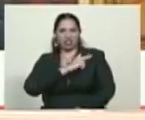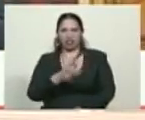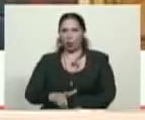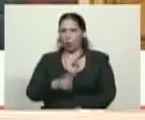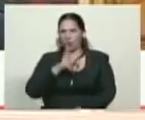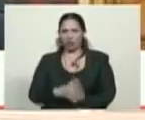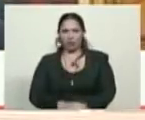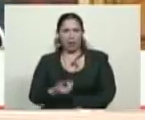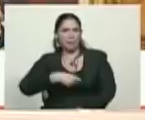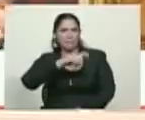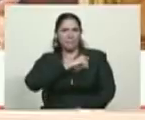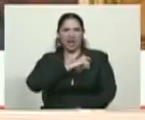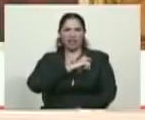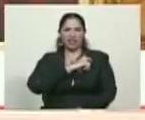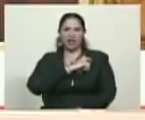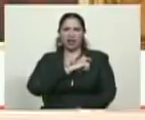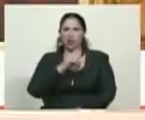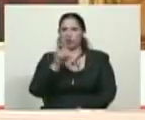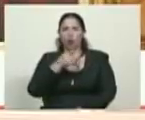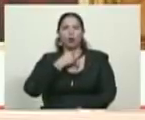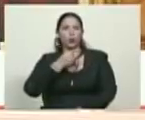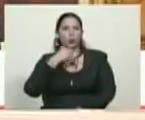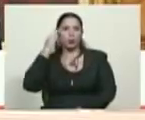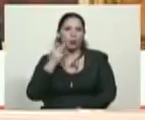la España que desprecia a Bolívar y a Venezuela.